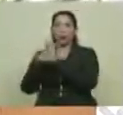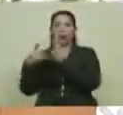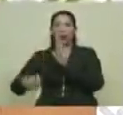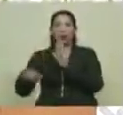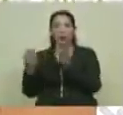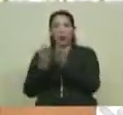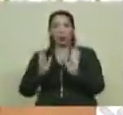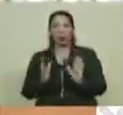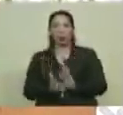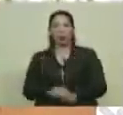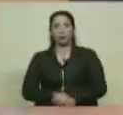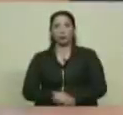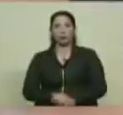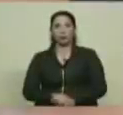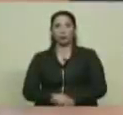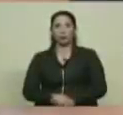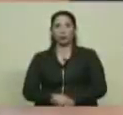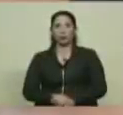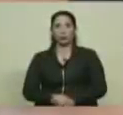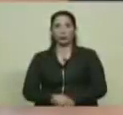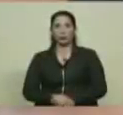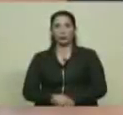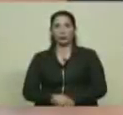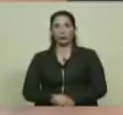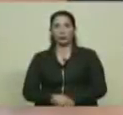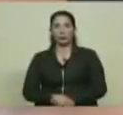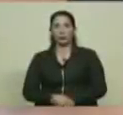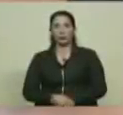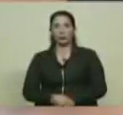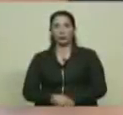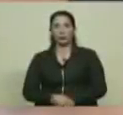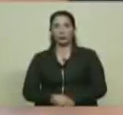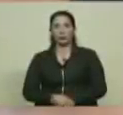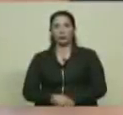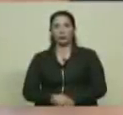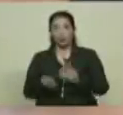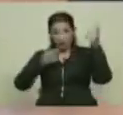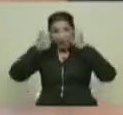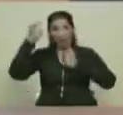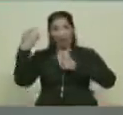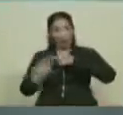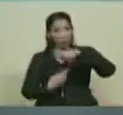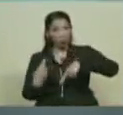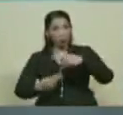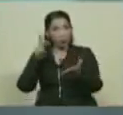Hugo Chávez, ¿vale? Hugo Chávez en revolución. Ah, eso.